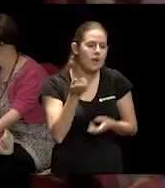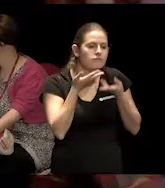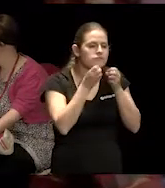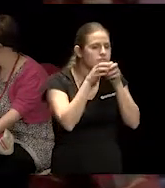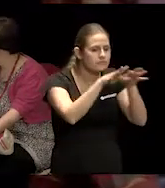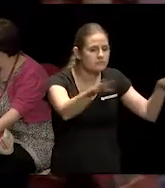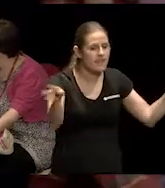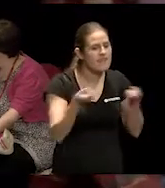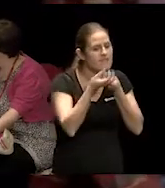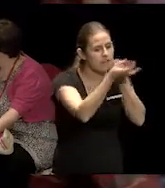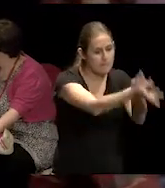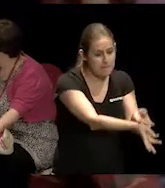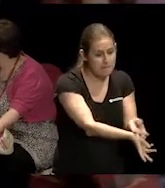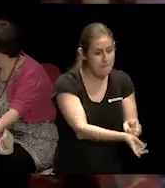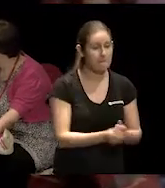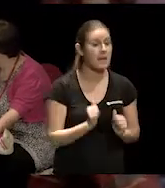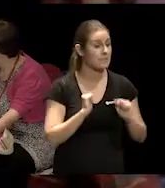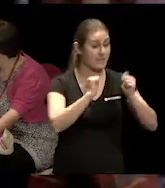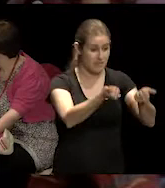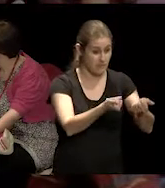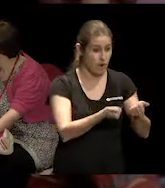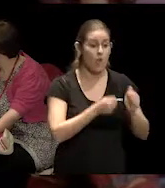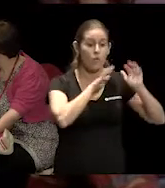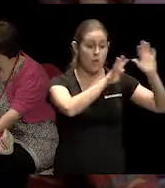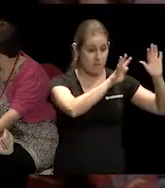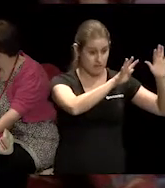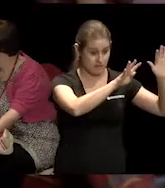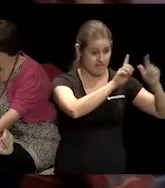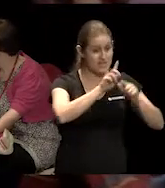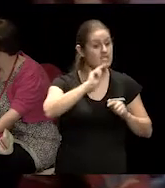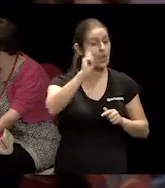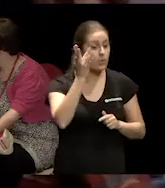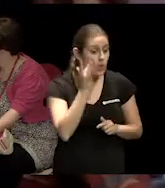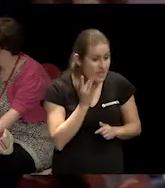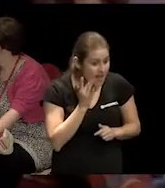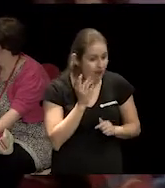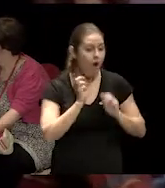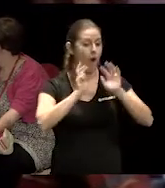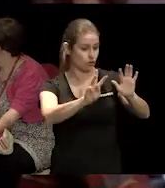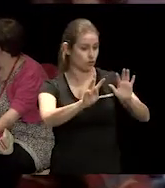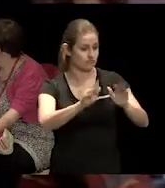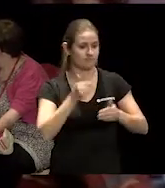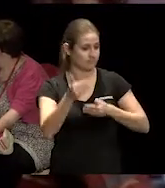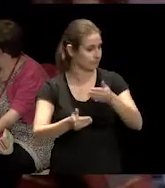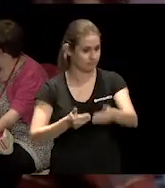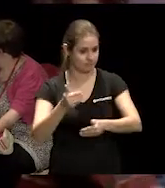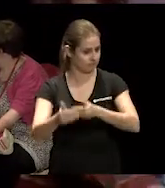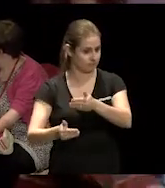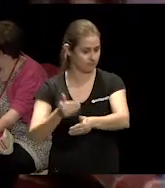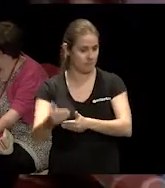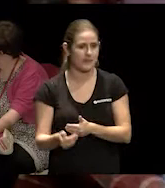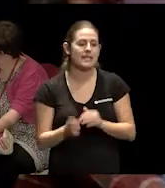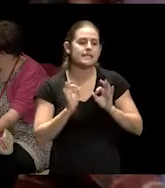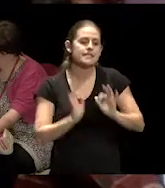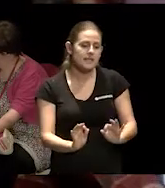nos quedamos en 9 y al final en 8. El segundo día ya eran 9. Sí que fueron seleccionados por los cauces habituales los 3